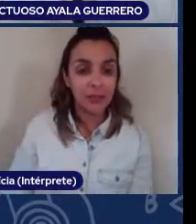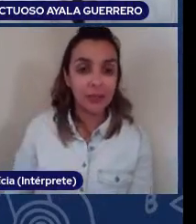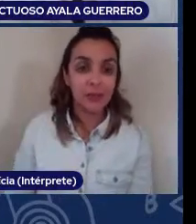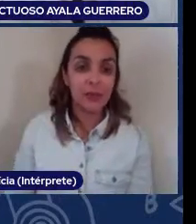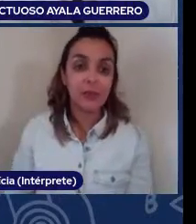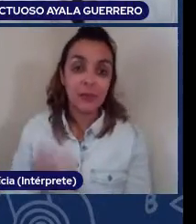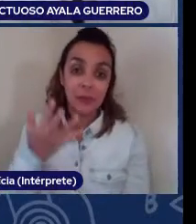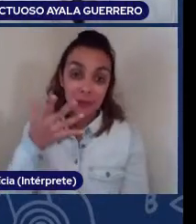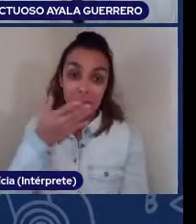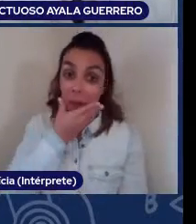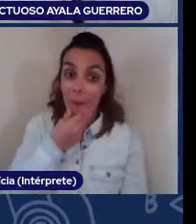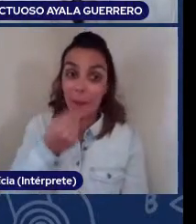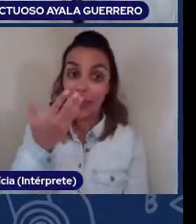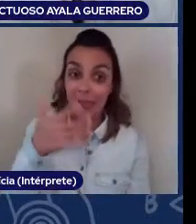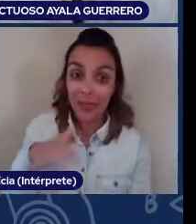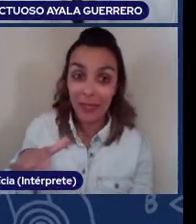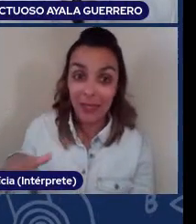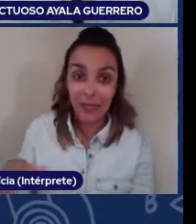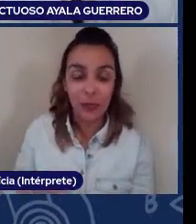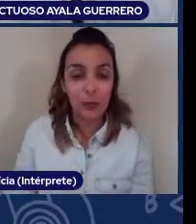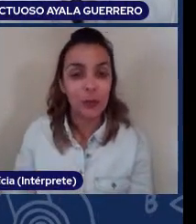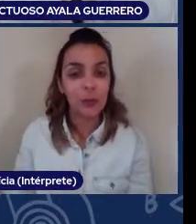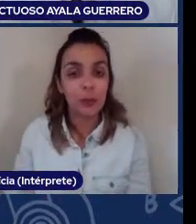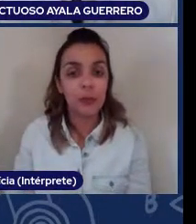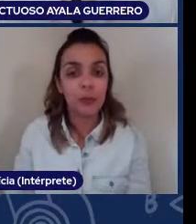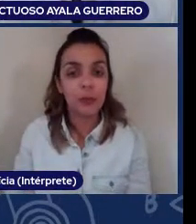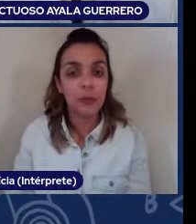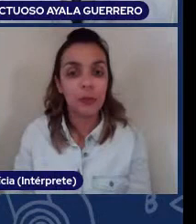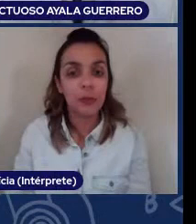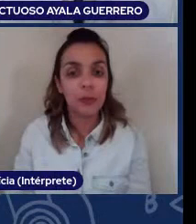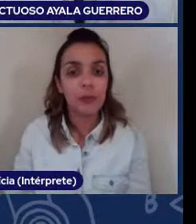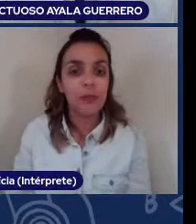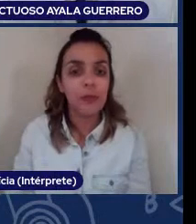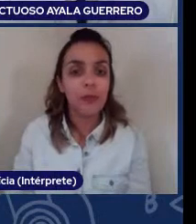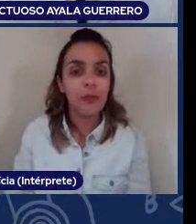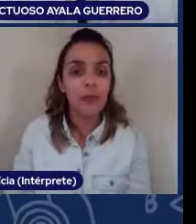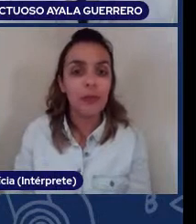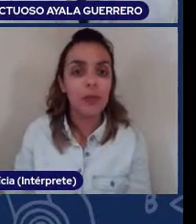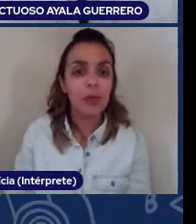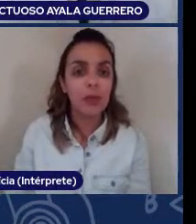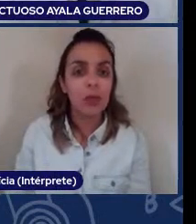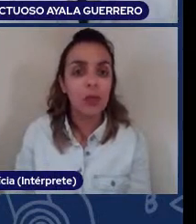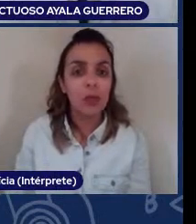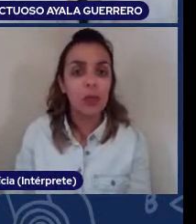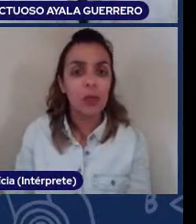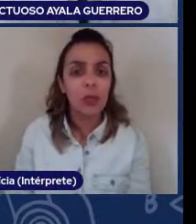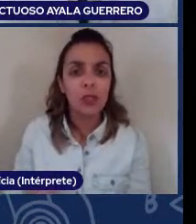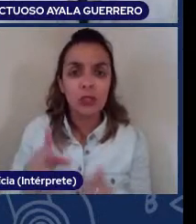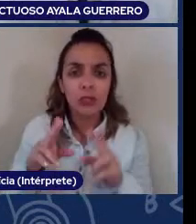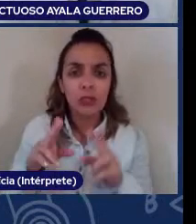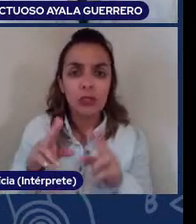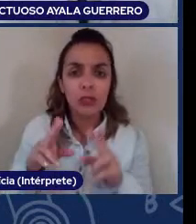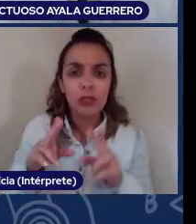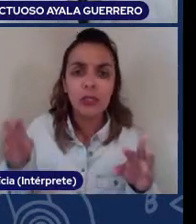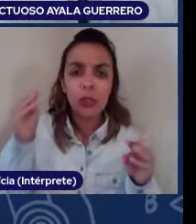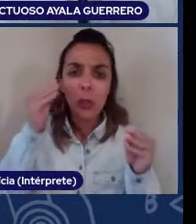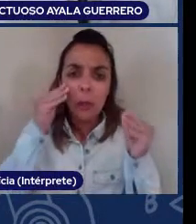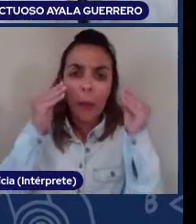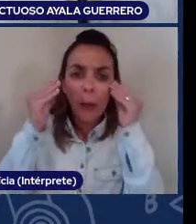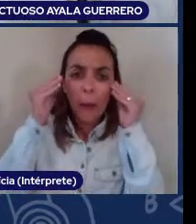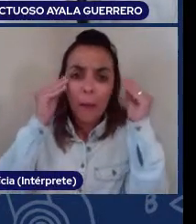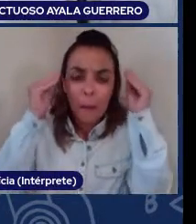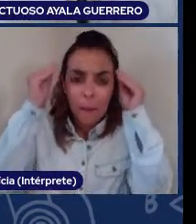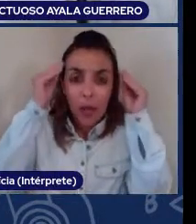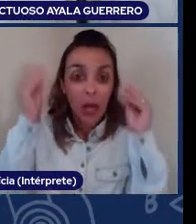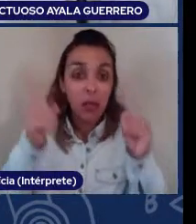niño listo para su estudio de sueño. Ahí se le ponen diferentes tipos de electrodos, que no voy a entrar en detalle porque